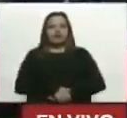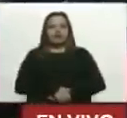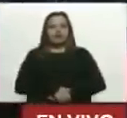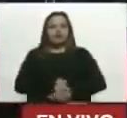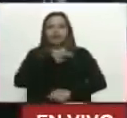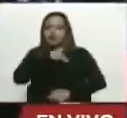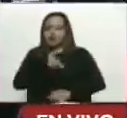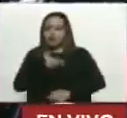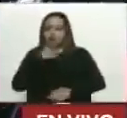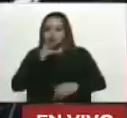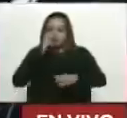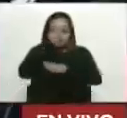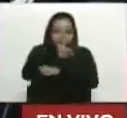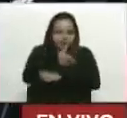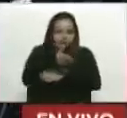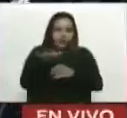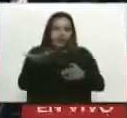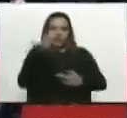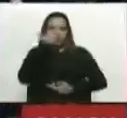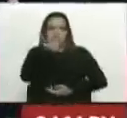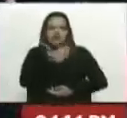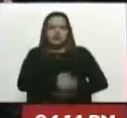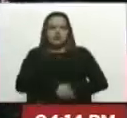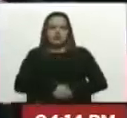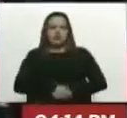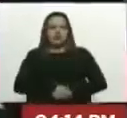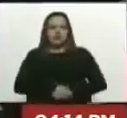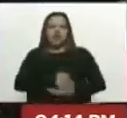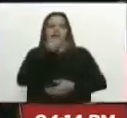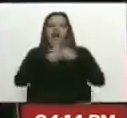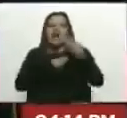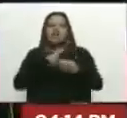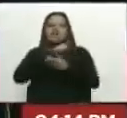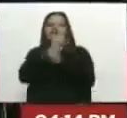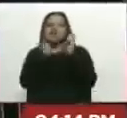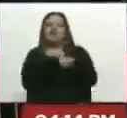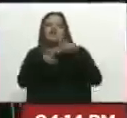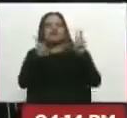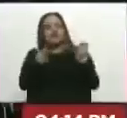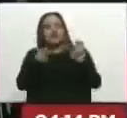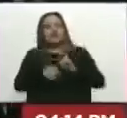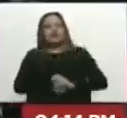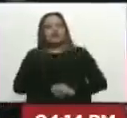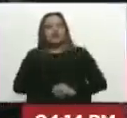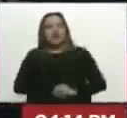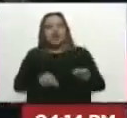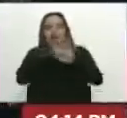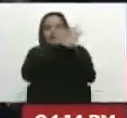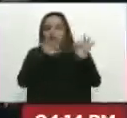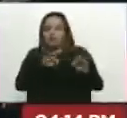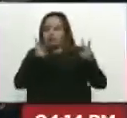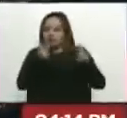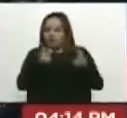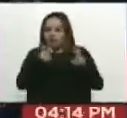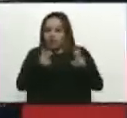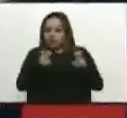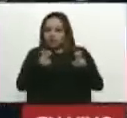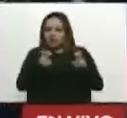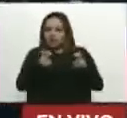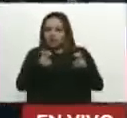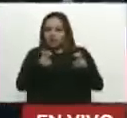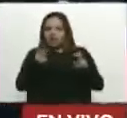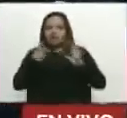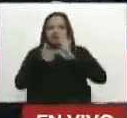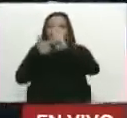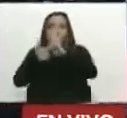Salimos al frente, pues, a un ruedo nuevo, a unas circunstancias nuevas, a un escenario internacional